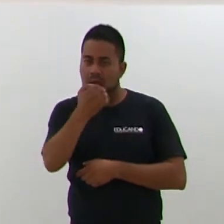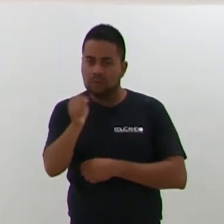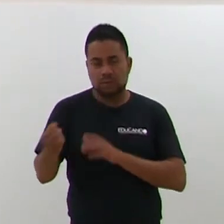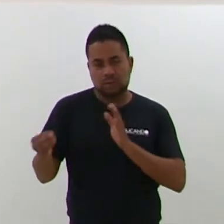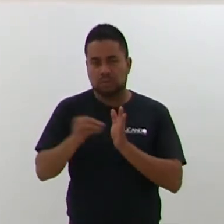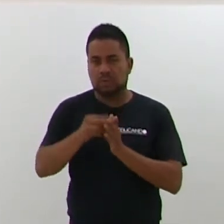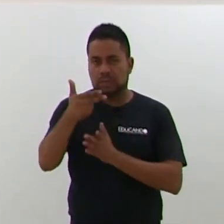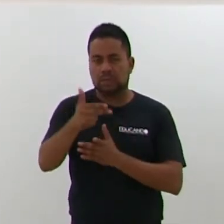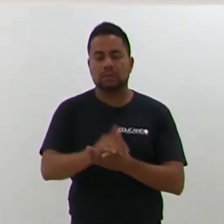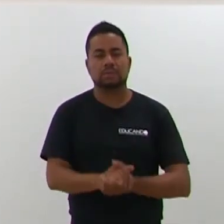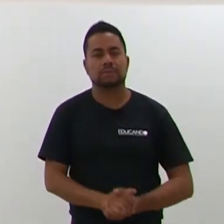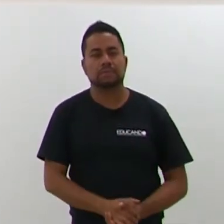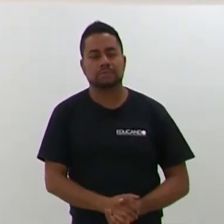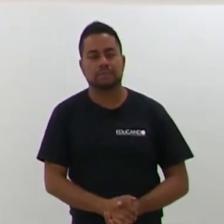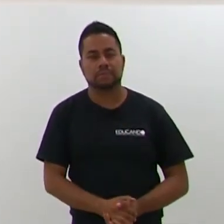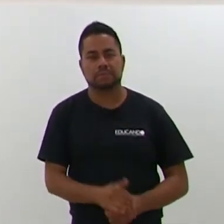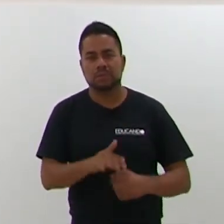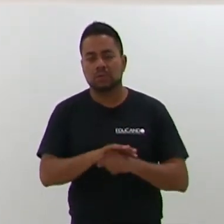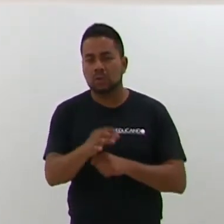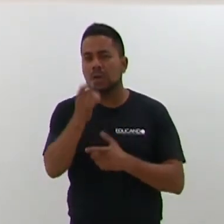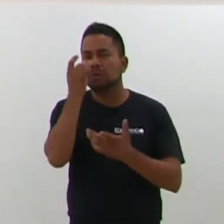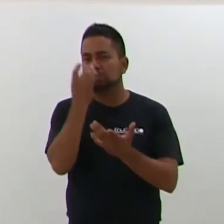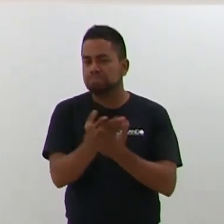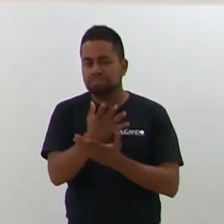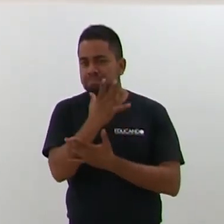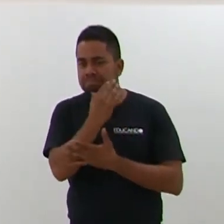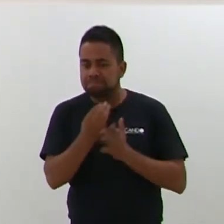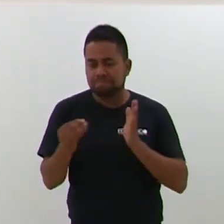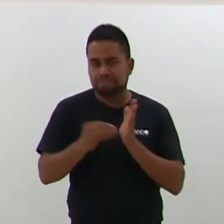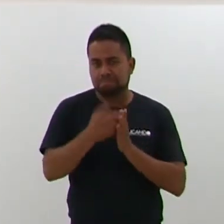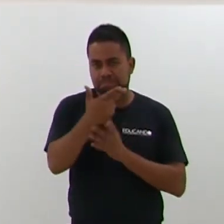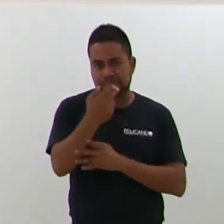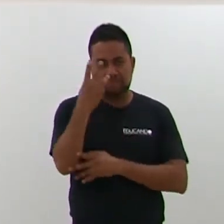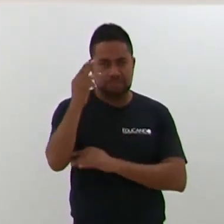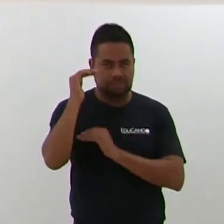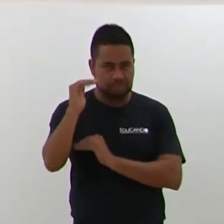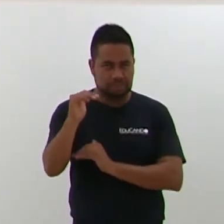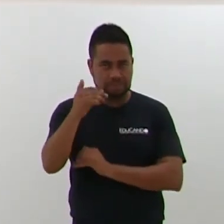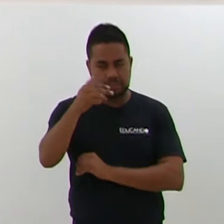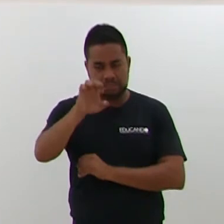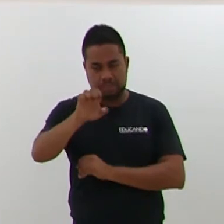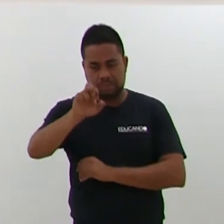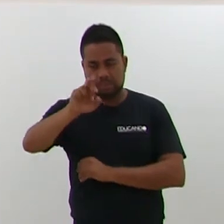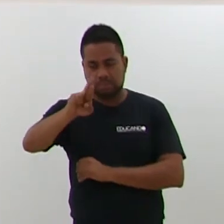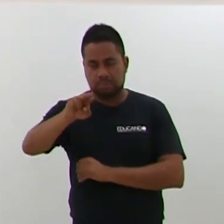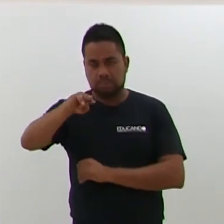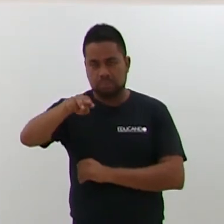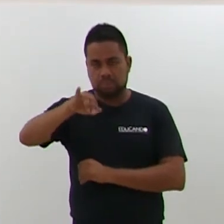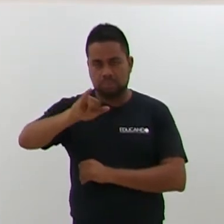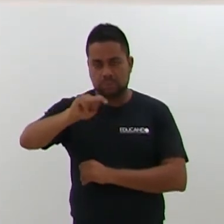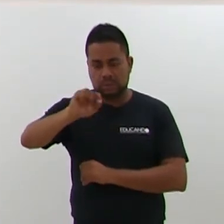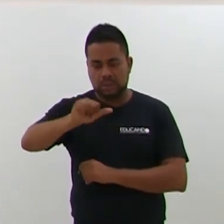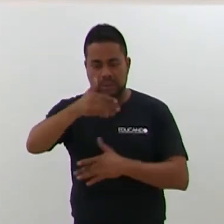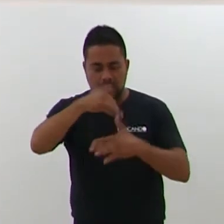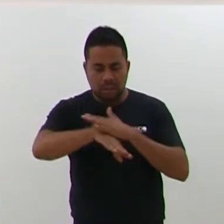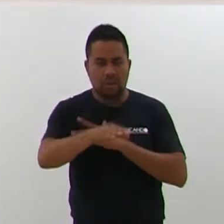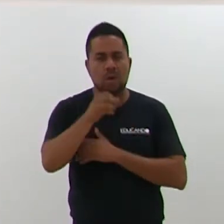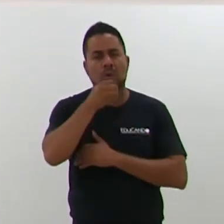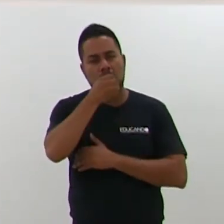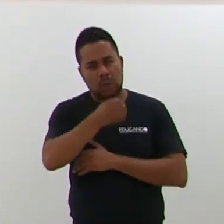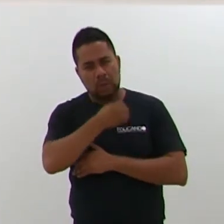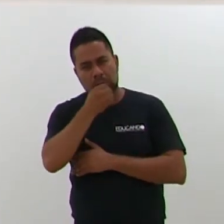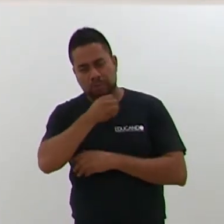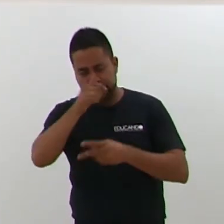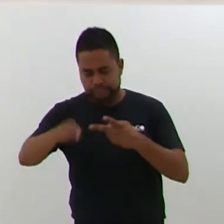Bueno, ¿y cuáles son las excepciones? Las excepciones son tres: ermita, que es un lugar de oración; ermitaño, que